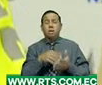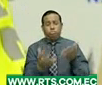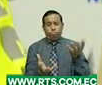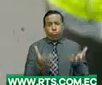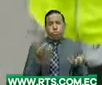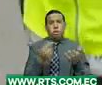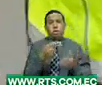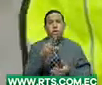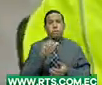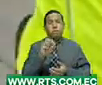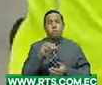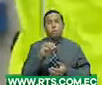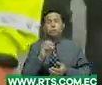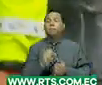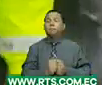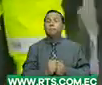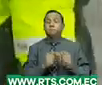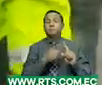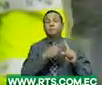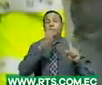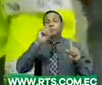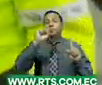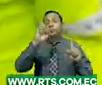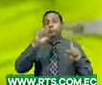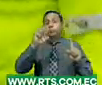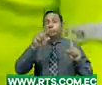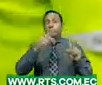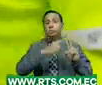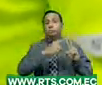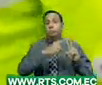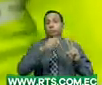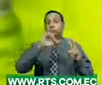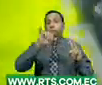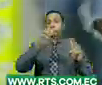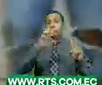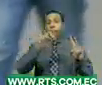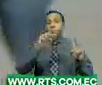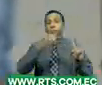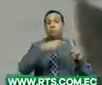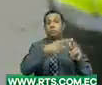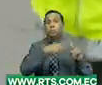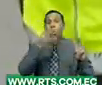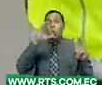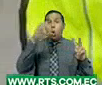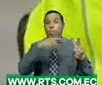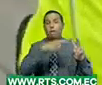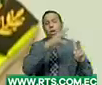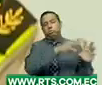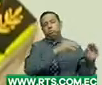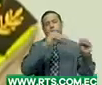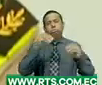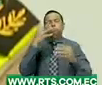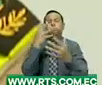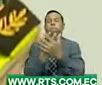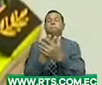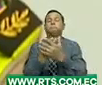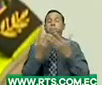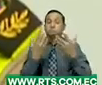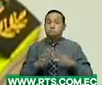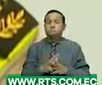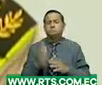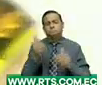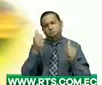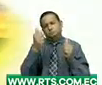cocaína. Oscar Ye y Lady M, ambos de nacionalidad colombiana, fueron detenidos. ¿Qué van a ser puestas ahora en la